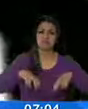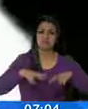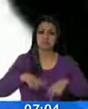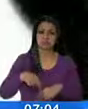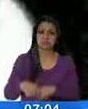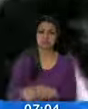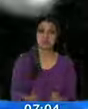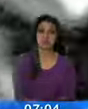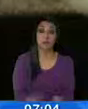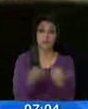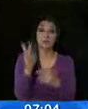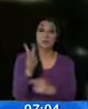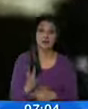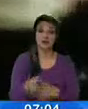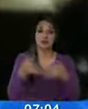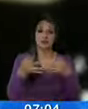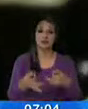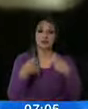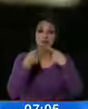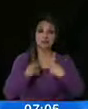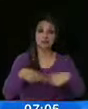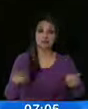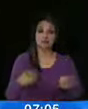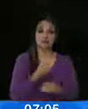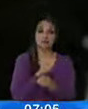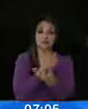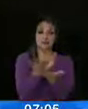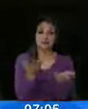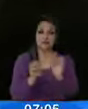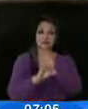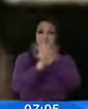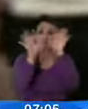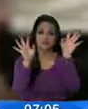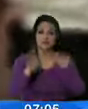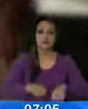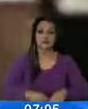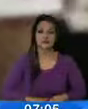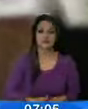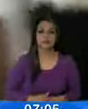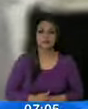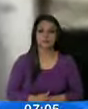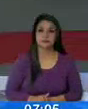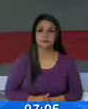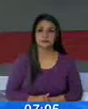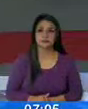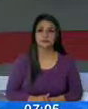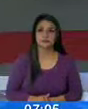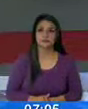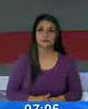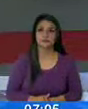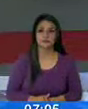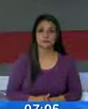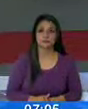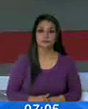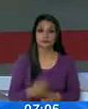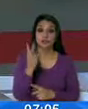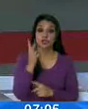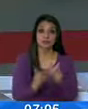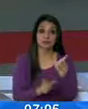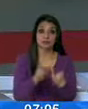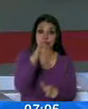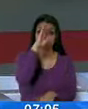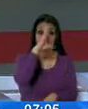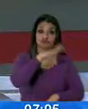el pronunciamiento oficial para esclarecer el caso. Informó Adriana Peralta. Dos ciudadanos fueron detenidos